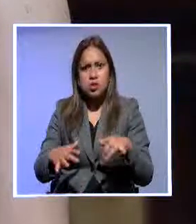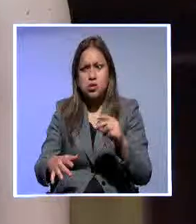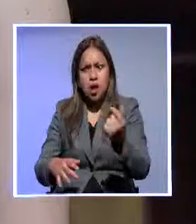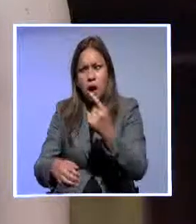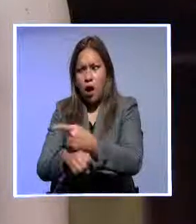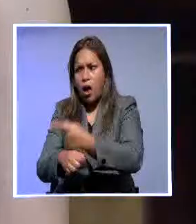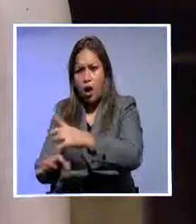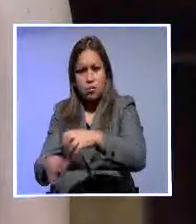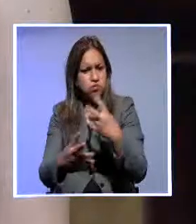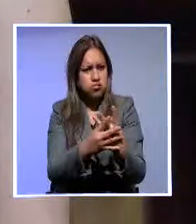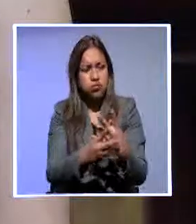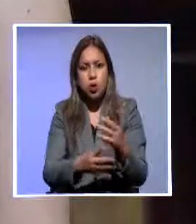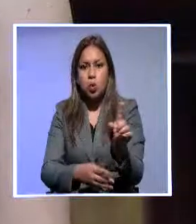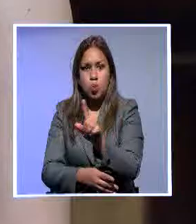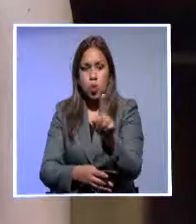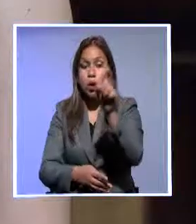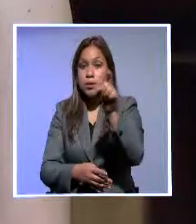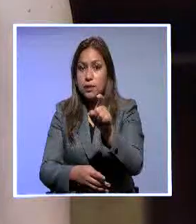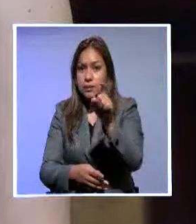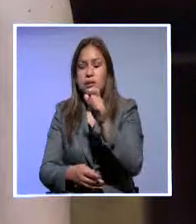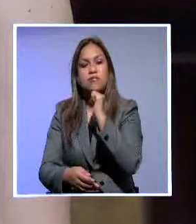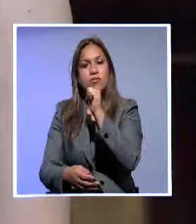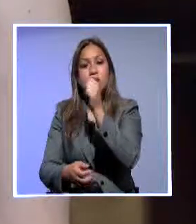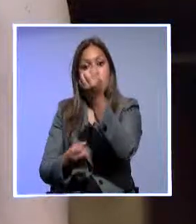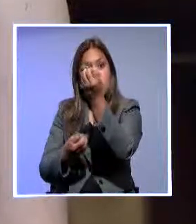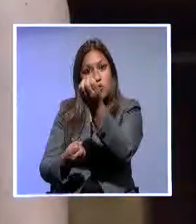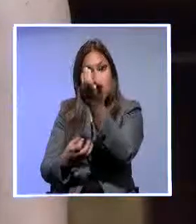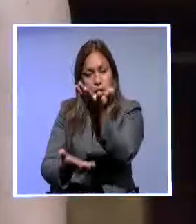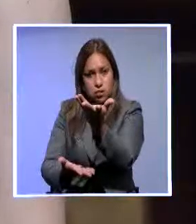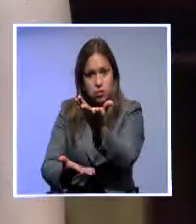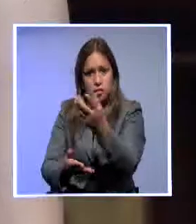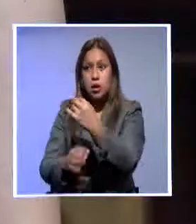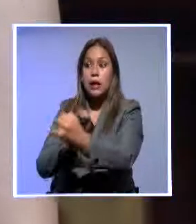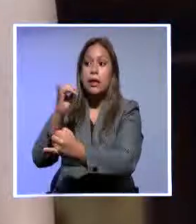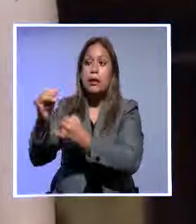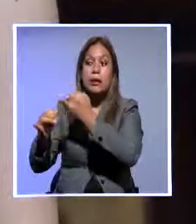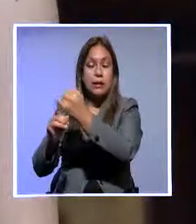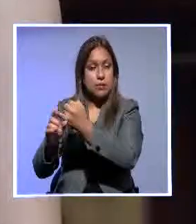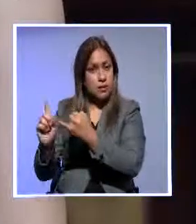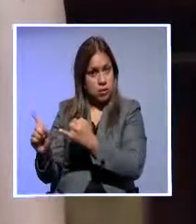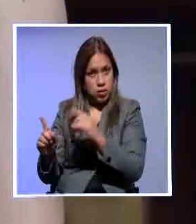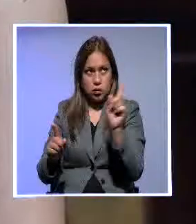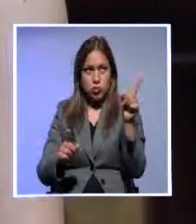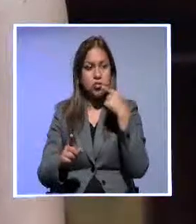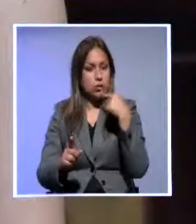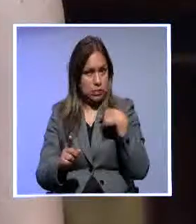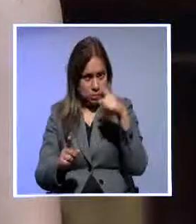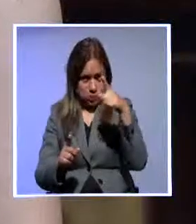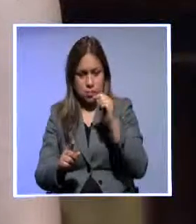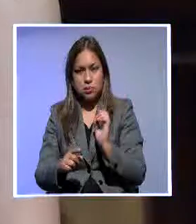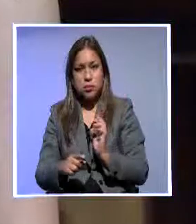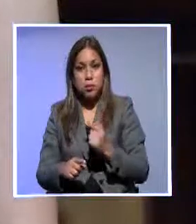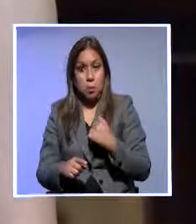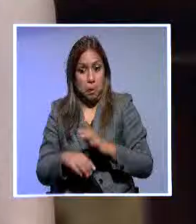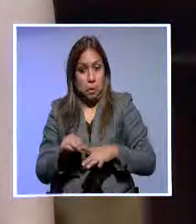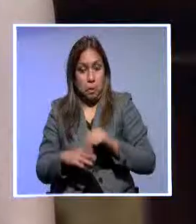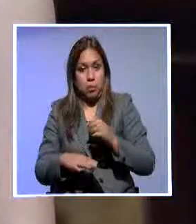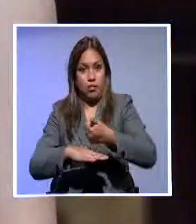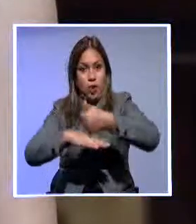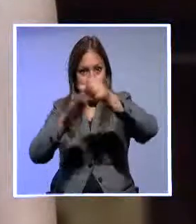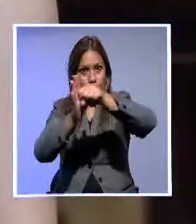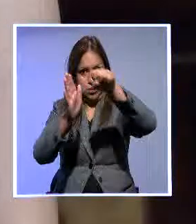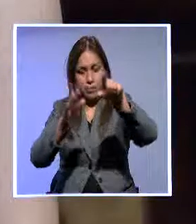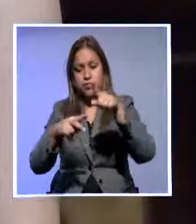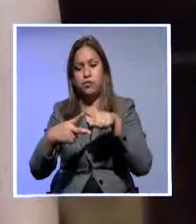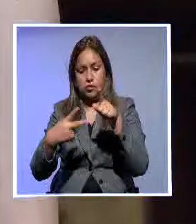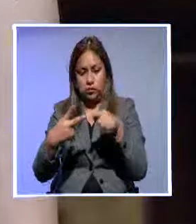asistencia penal internacional al menos ese fue uno de los argumentos que se expresado de otro lado el día de ayer tuve la oportunidad de conversar con el asambleísta